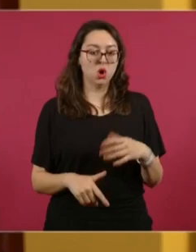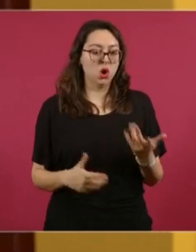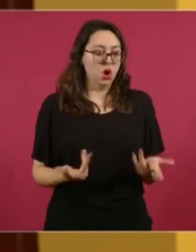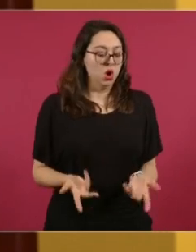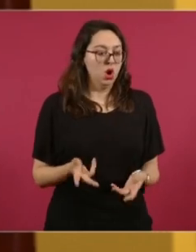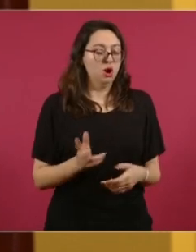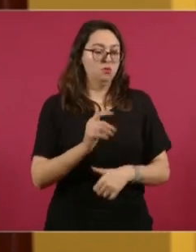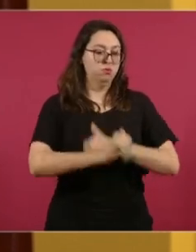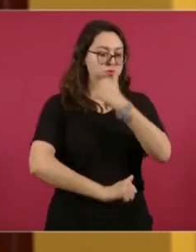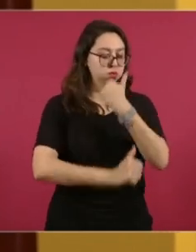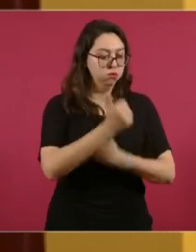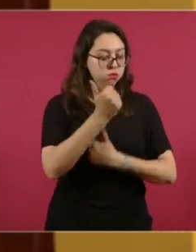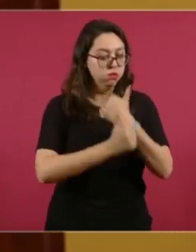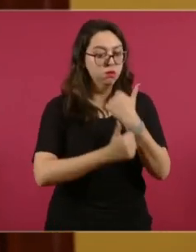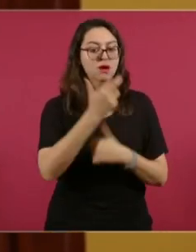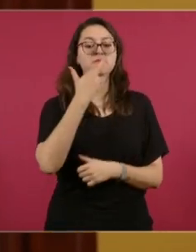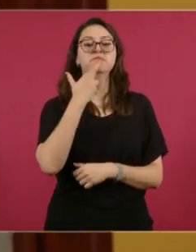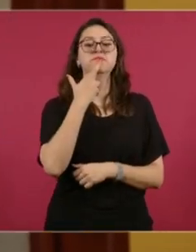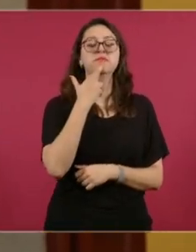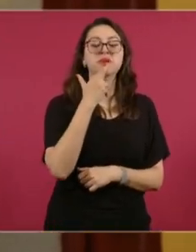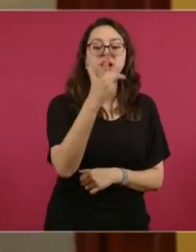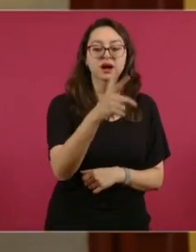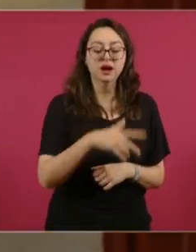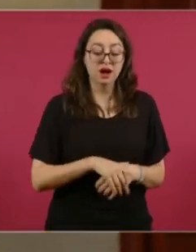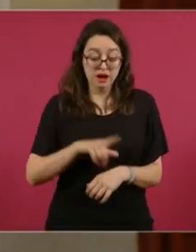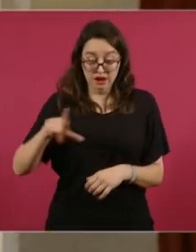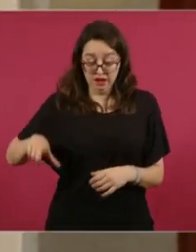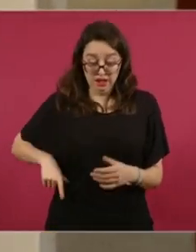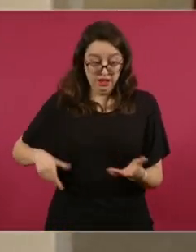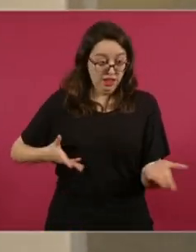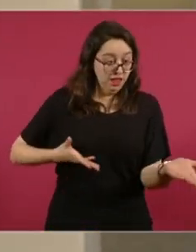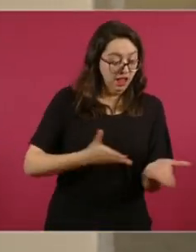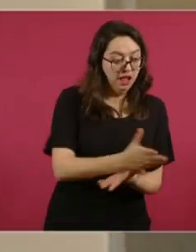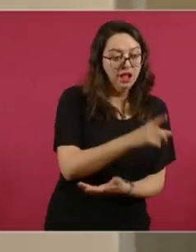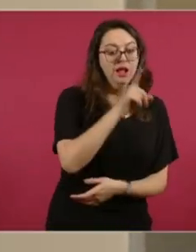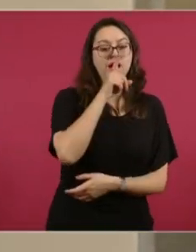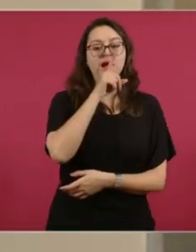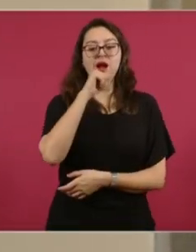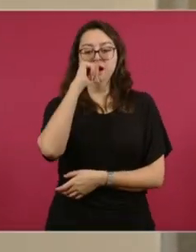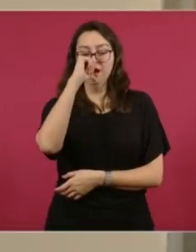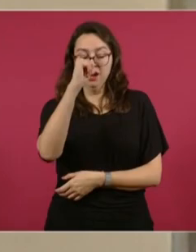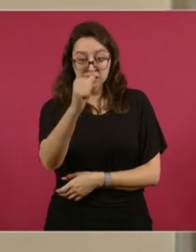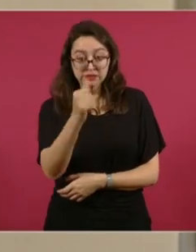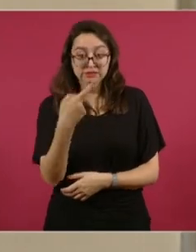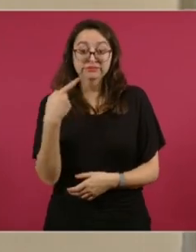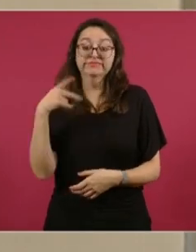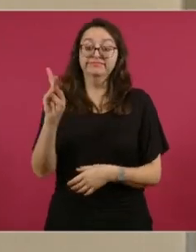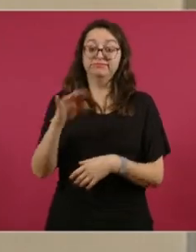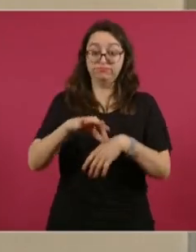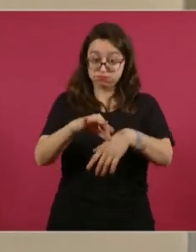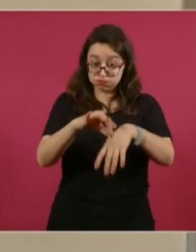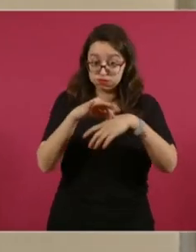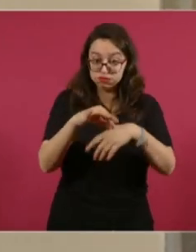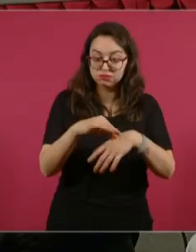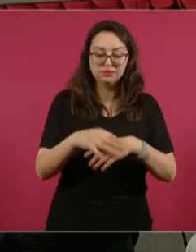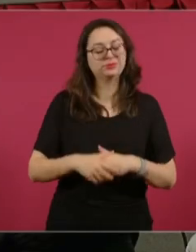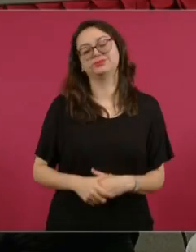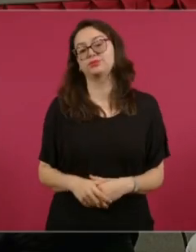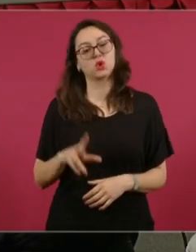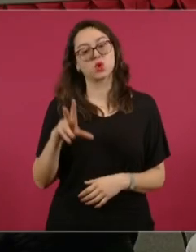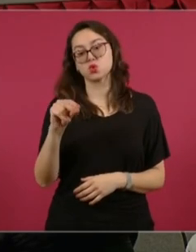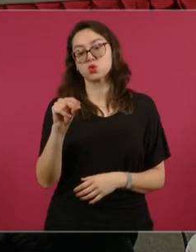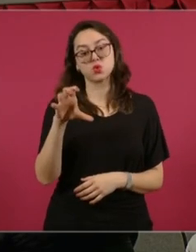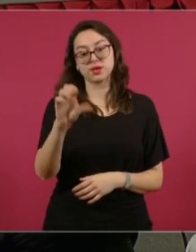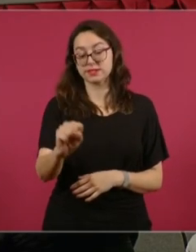regulación en el mercado, que no hubiese injerencias externas. Pero pero en los hechos conocemos que eso no